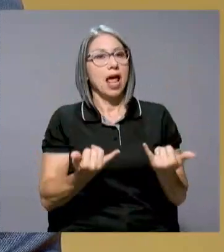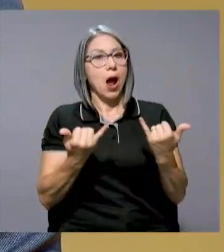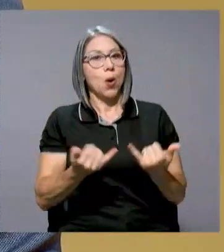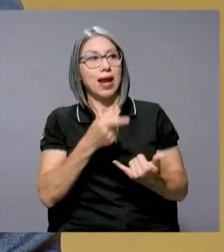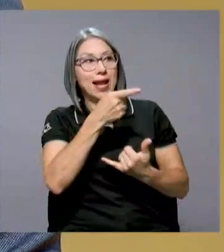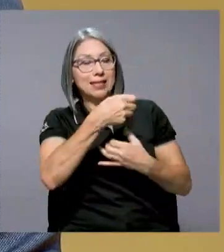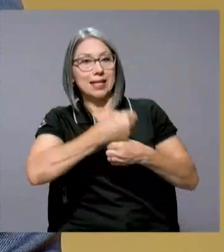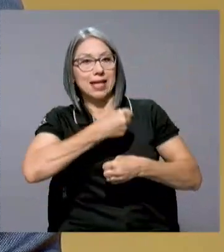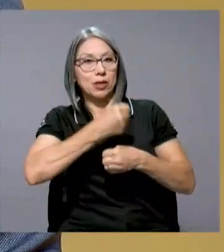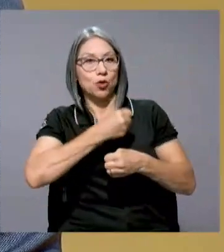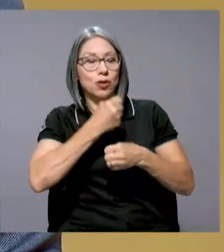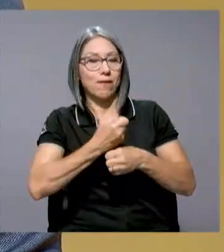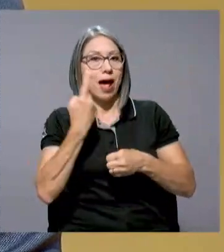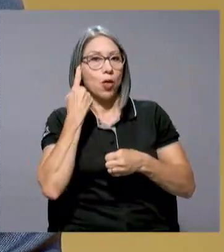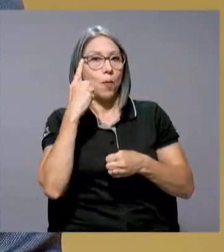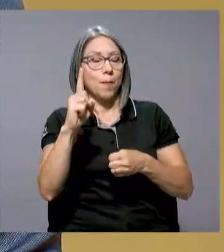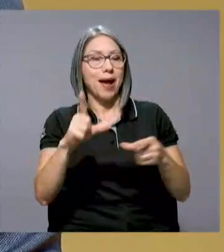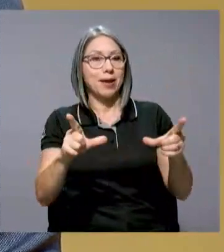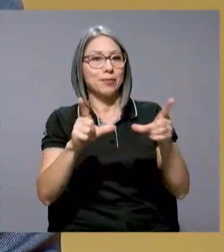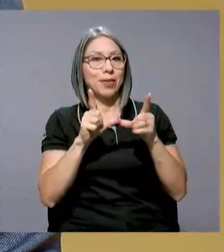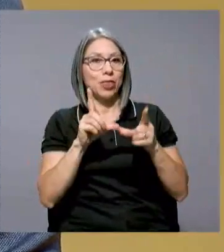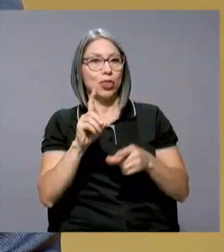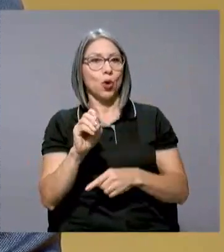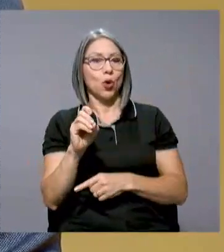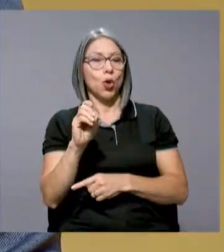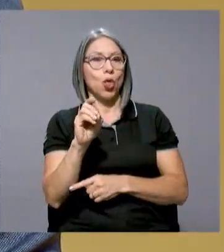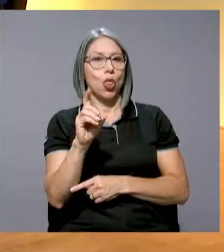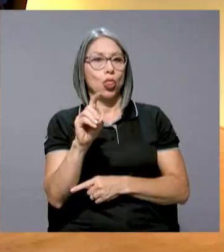su trabajo doctoral, pero no vamos a hablar hoy de eso.